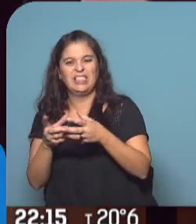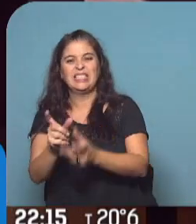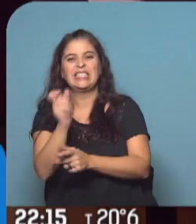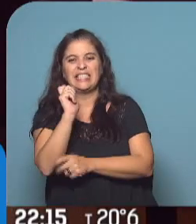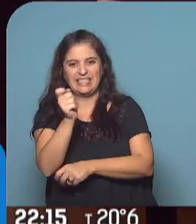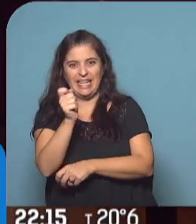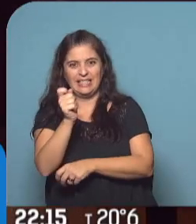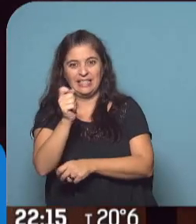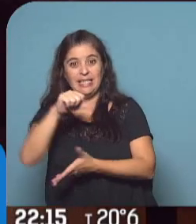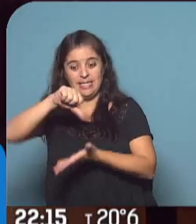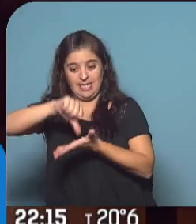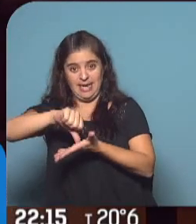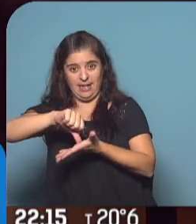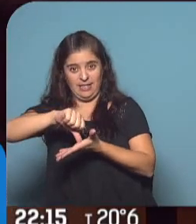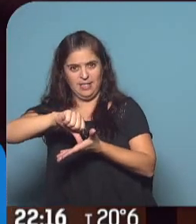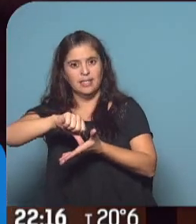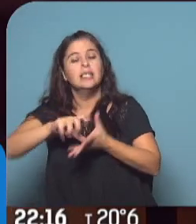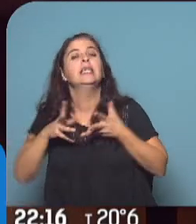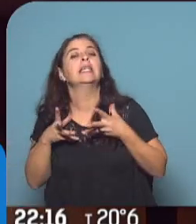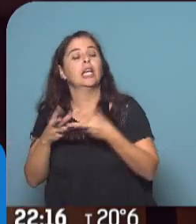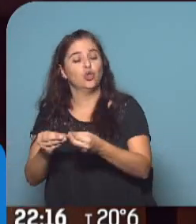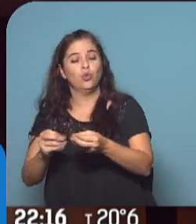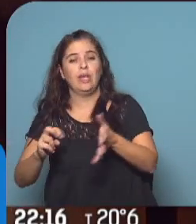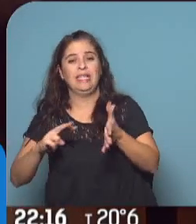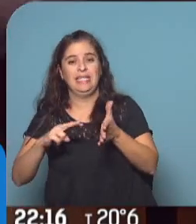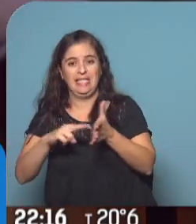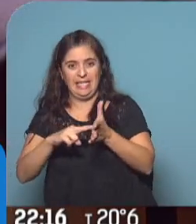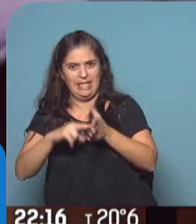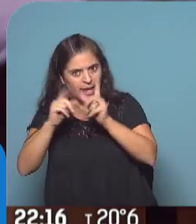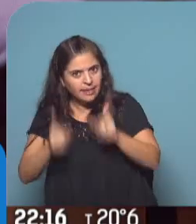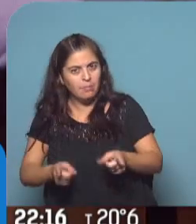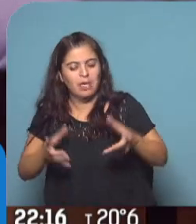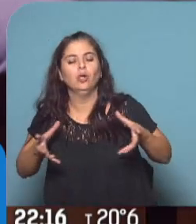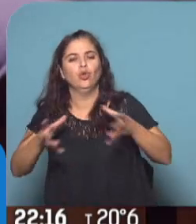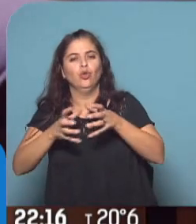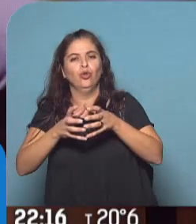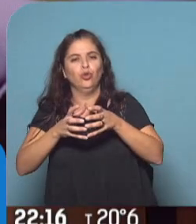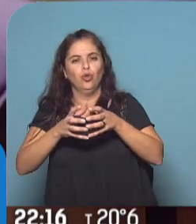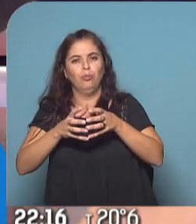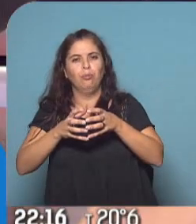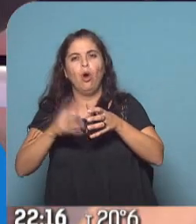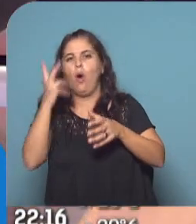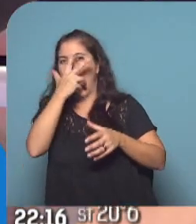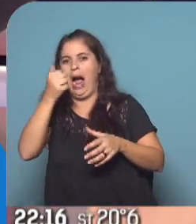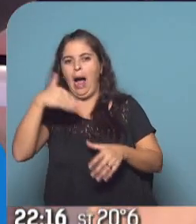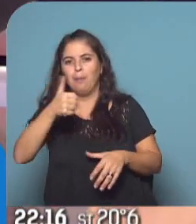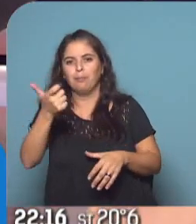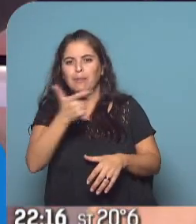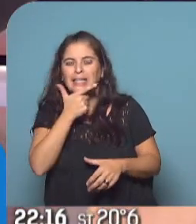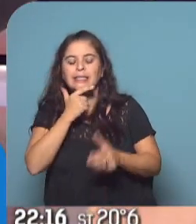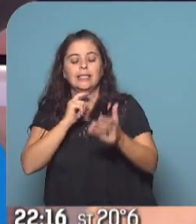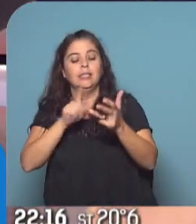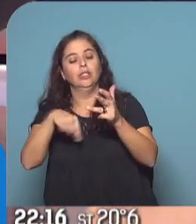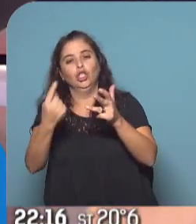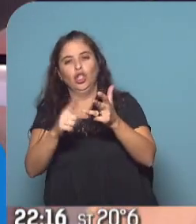Bayar al-Assad, es decir, Siria, a Hamas y a los chiitas de Irak. Eso para hacer una división. A los hutis también. A los hutis también,